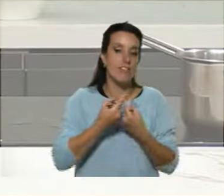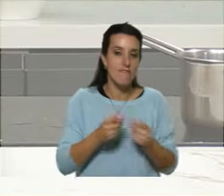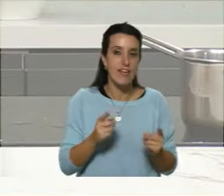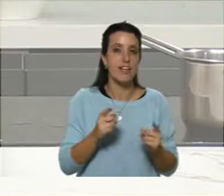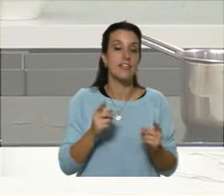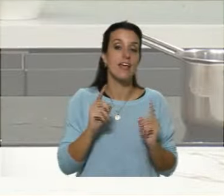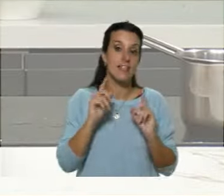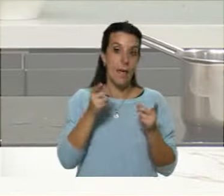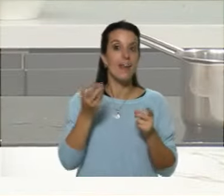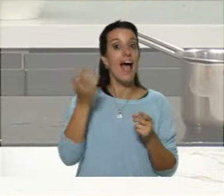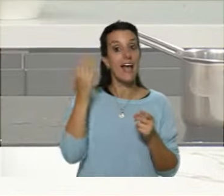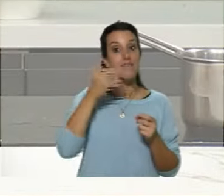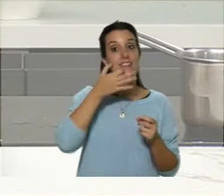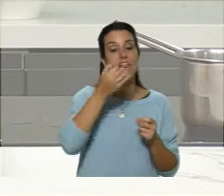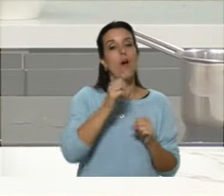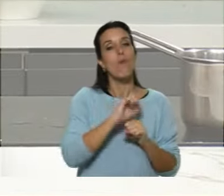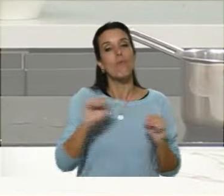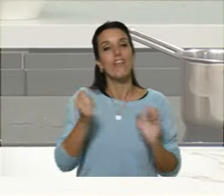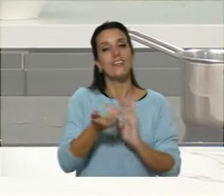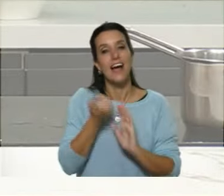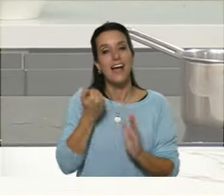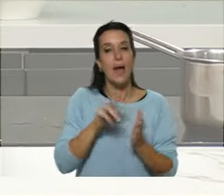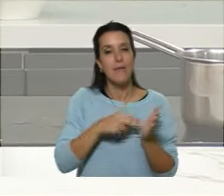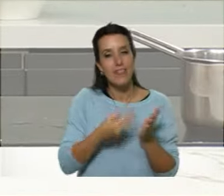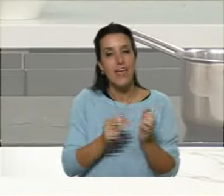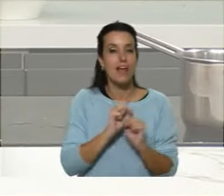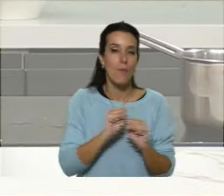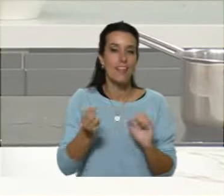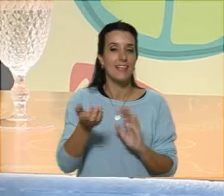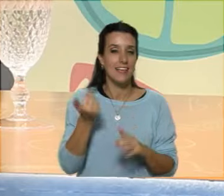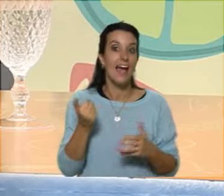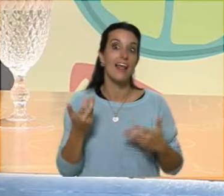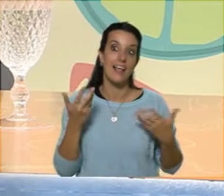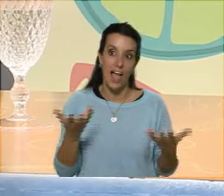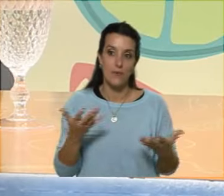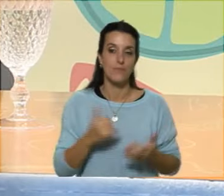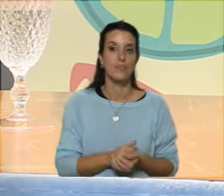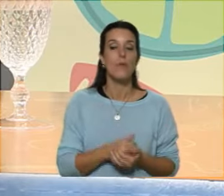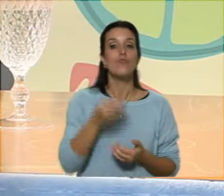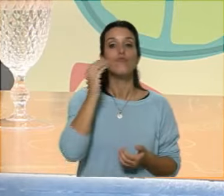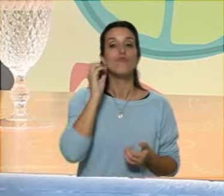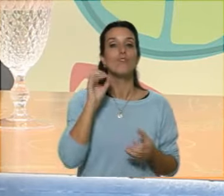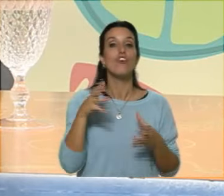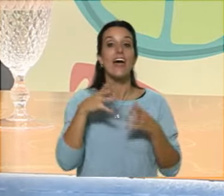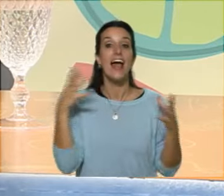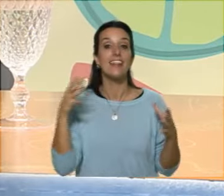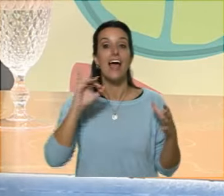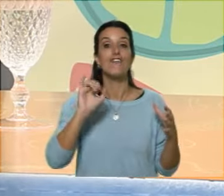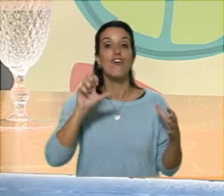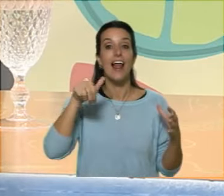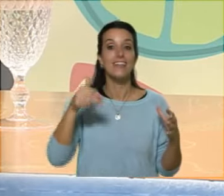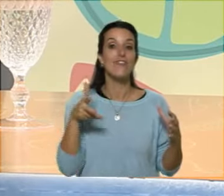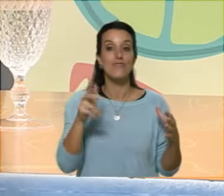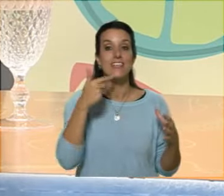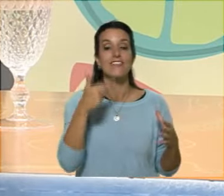A pedida, ahora sí, otra vez nos habían dicho, ay, si podemos sacar la manteca, poner es aceite. Verdad, esta puede. Es con aceite. Le mandamos un beso grande a Yolanda del Chuy, que dice, yo me